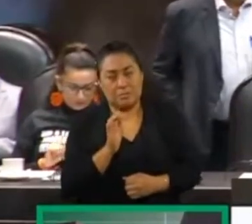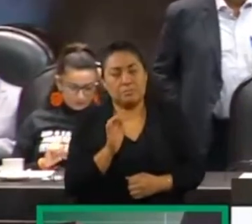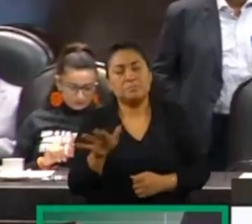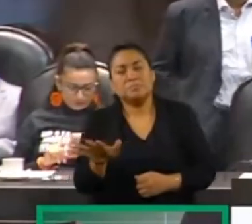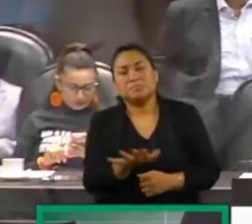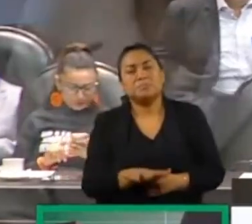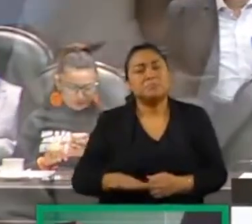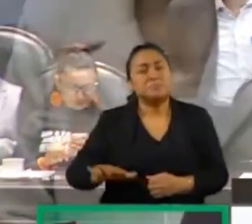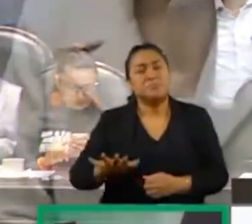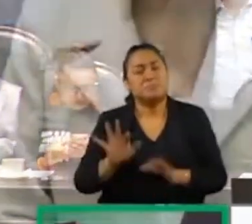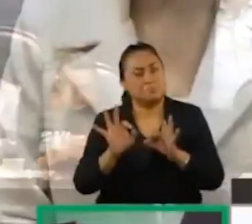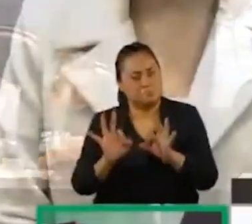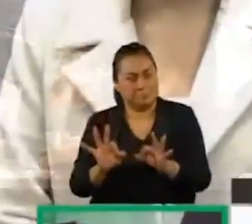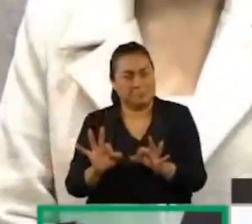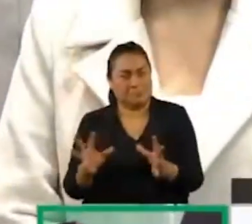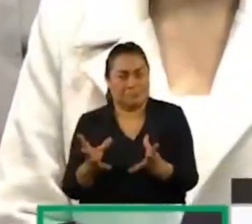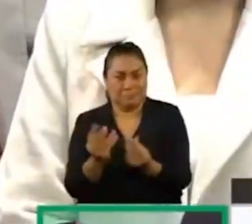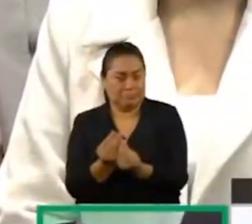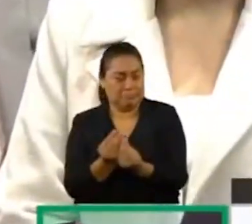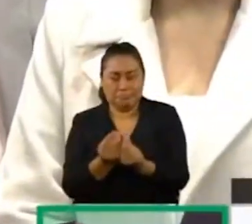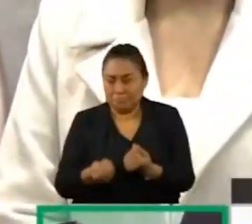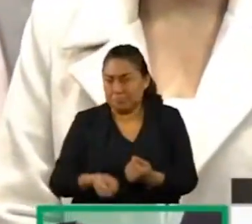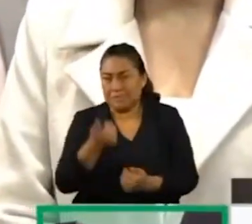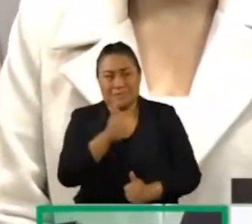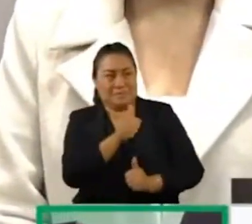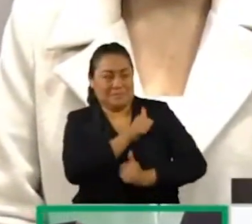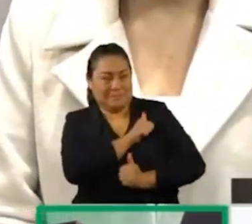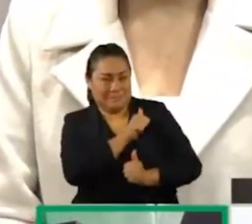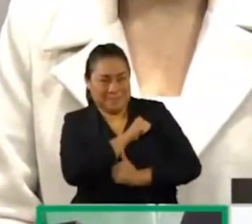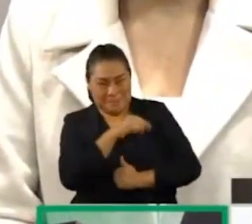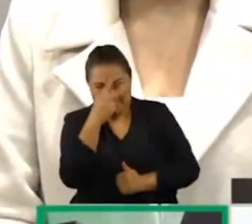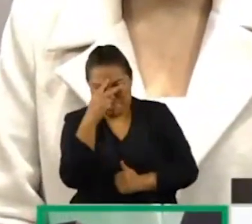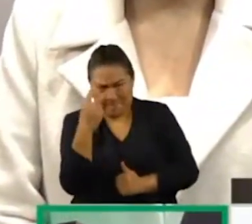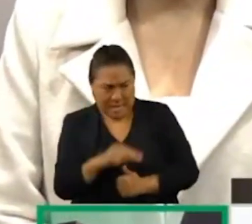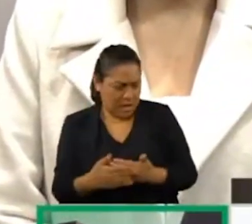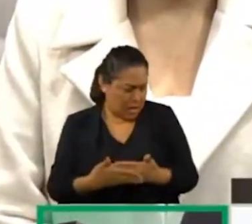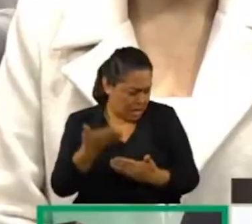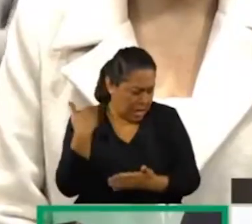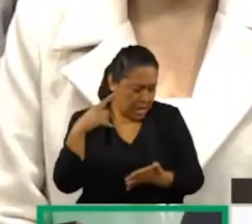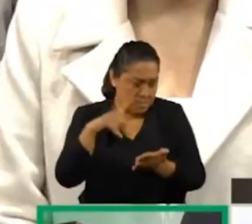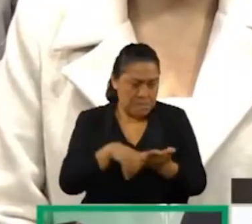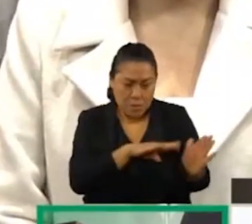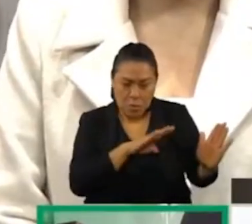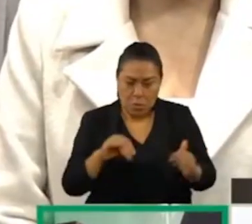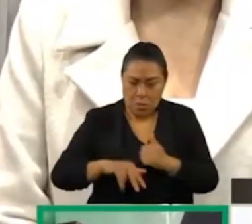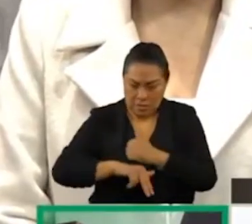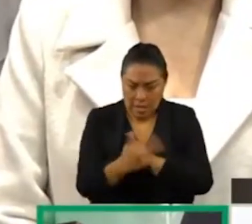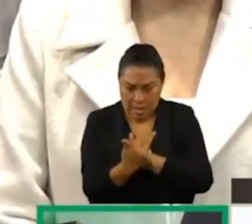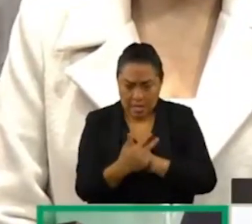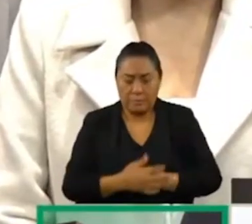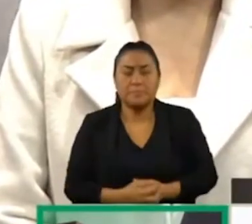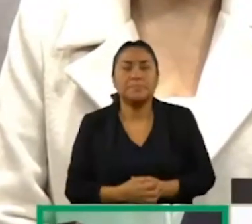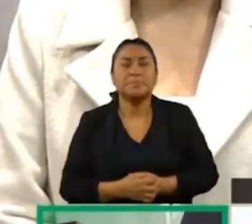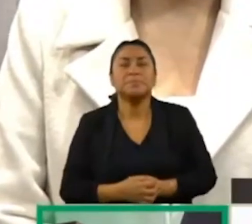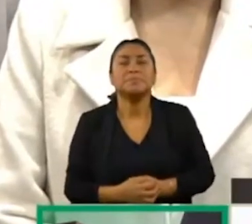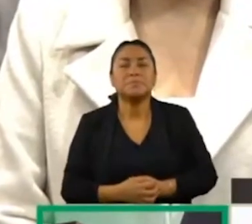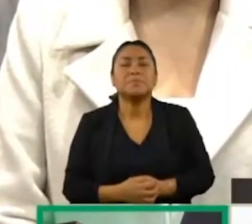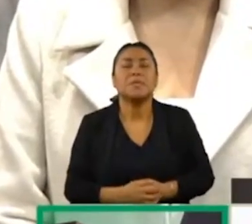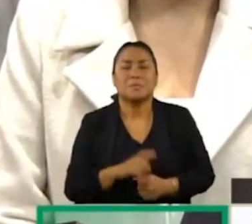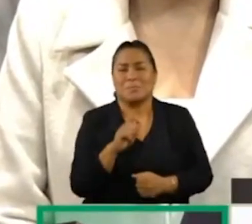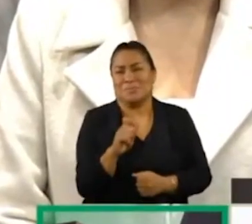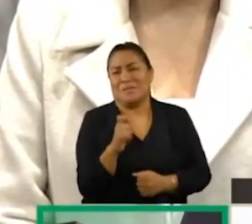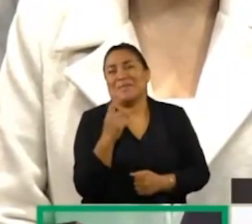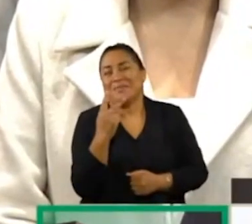el actual Ejército Mexicano, en 1913, la 22 legislatura